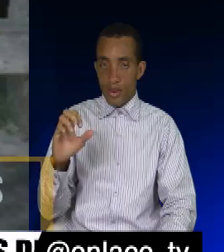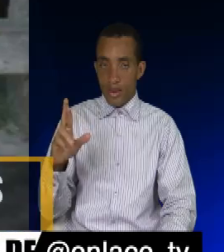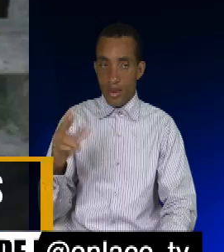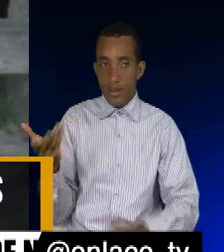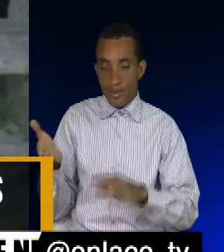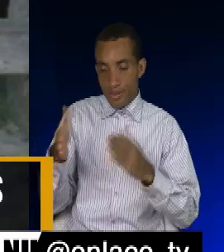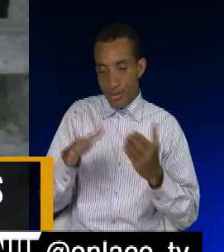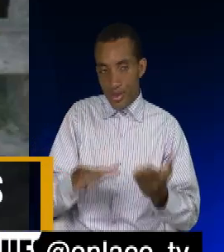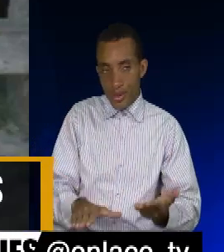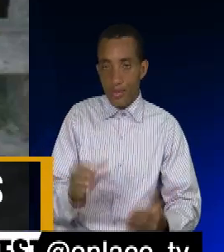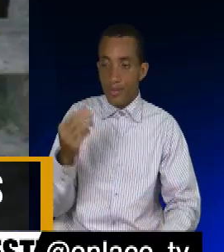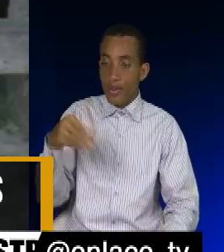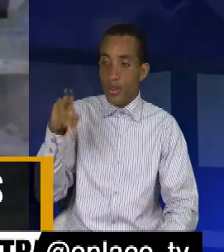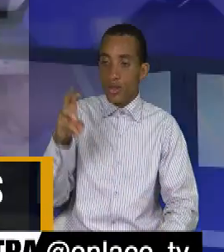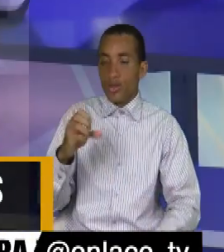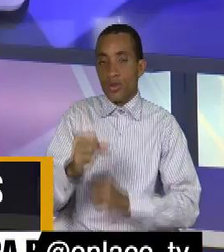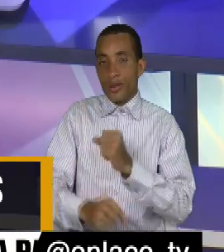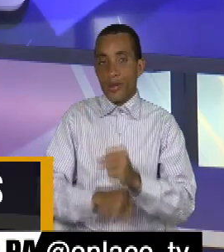edad.